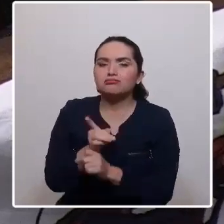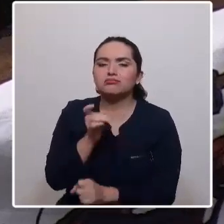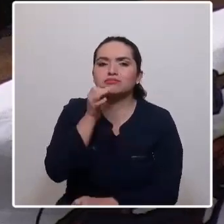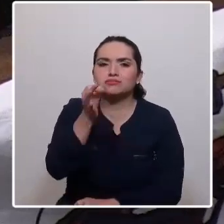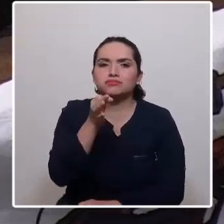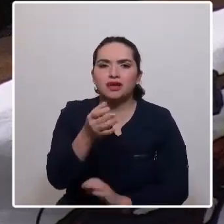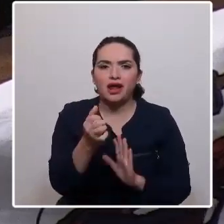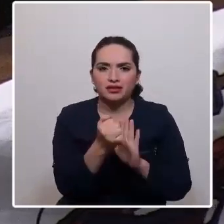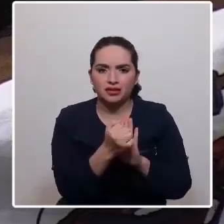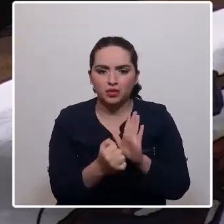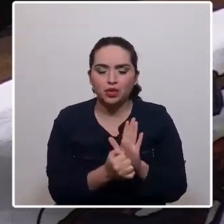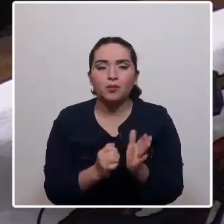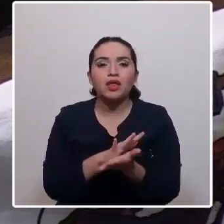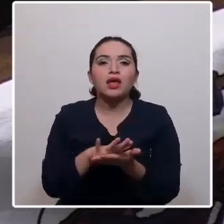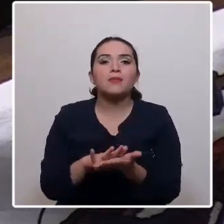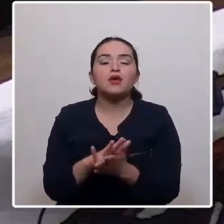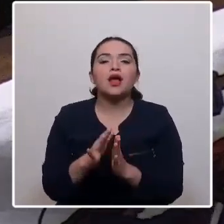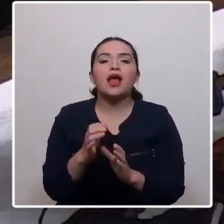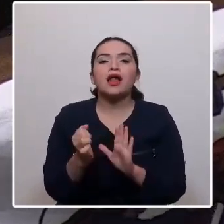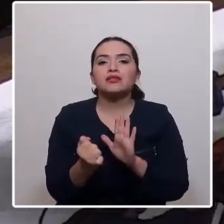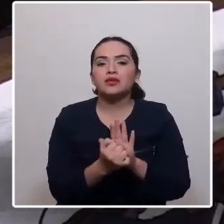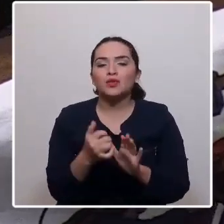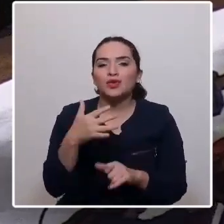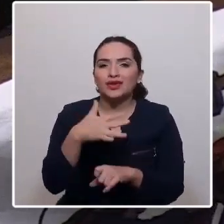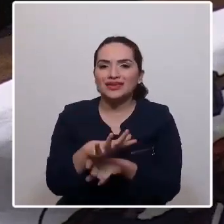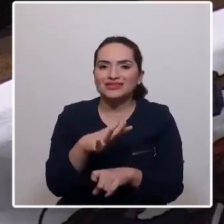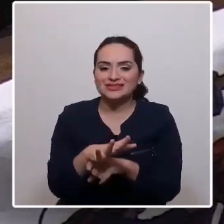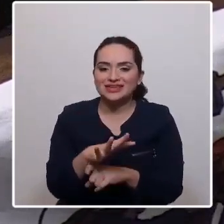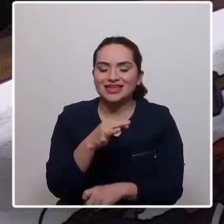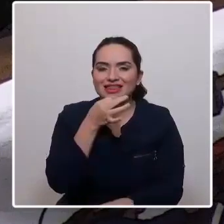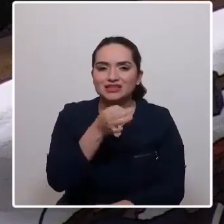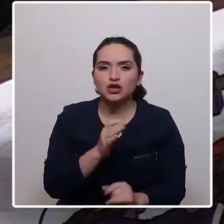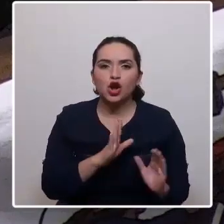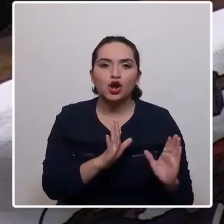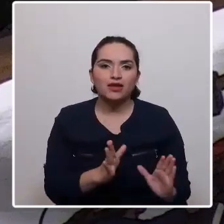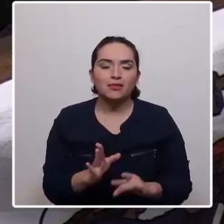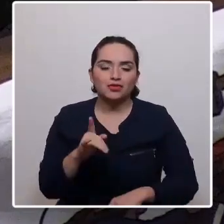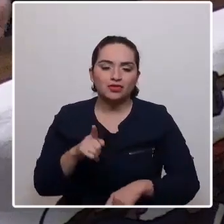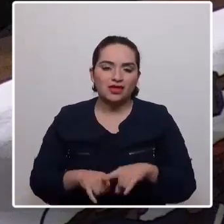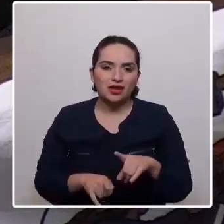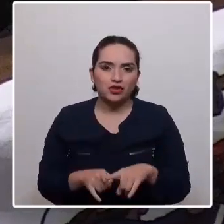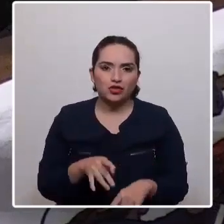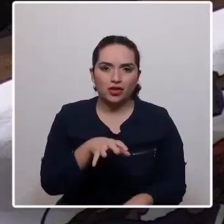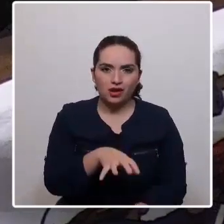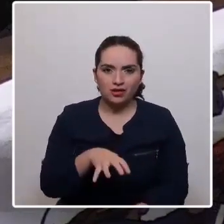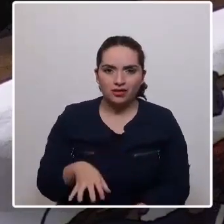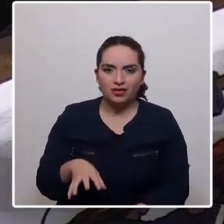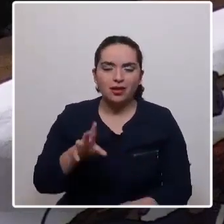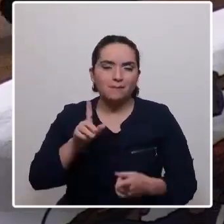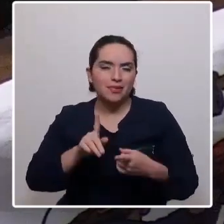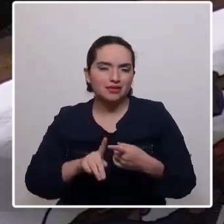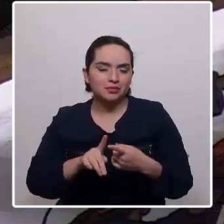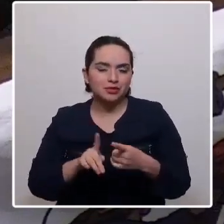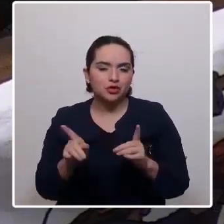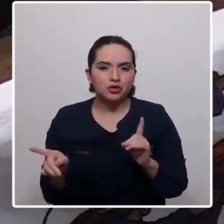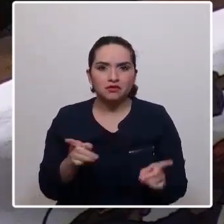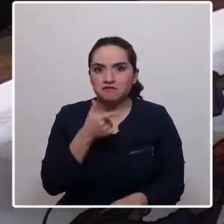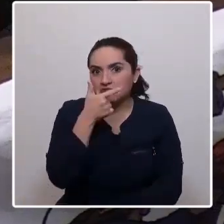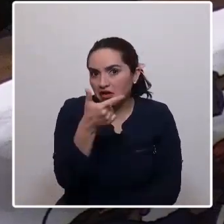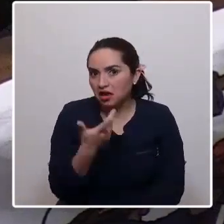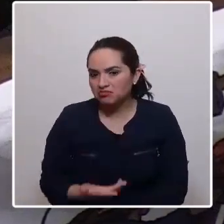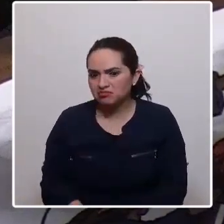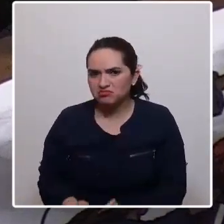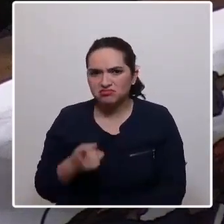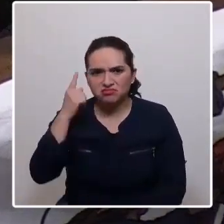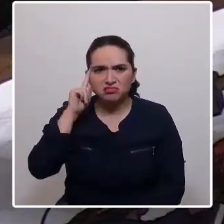Por ejemplo, en el artículo 15 habla del ordenamiento territorial y dice que va a ser de manera participativa y coordinada. ¡Bacán! ¿Pero